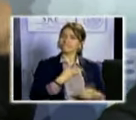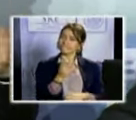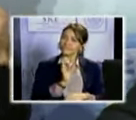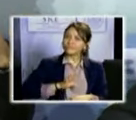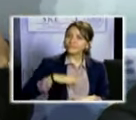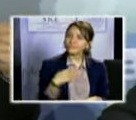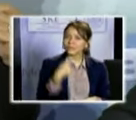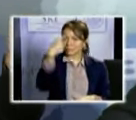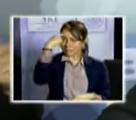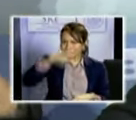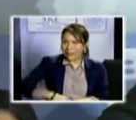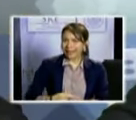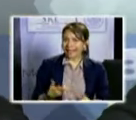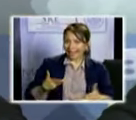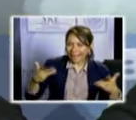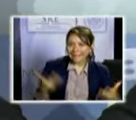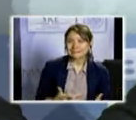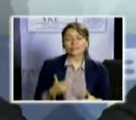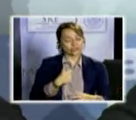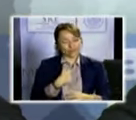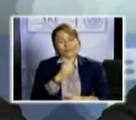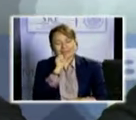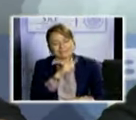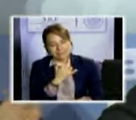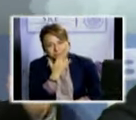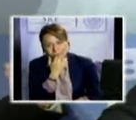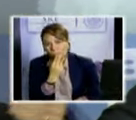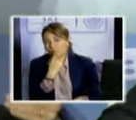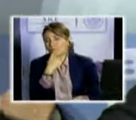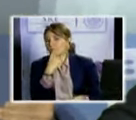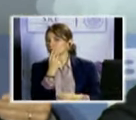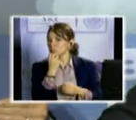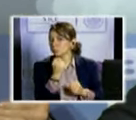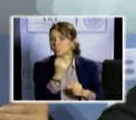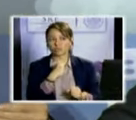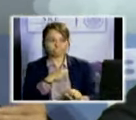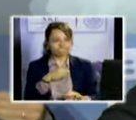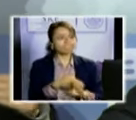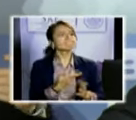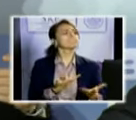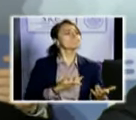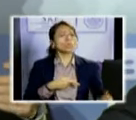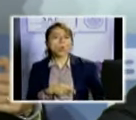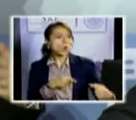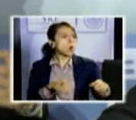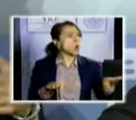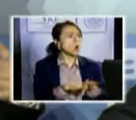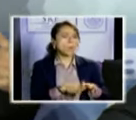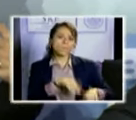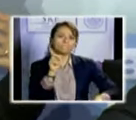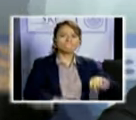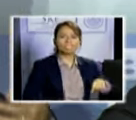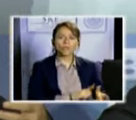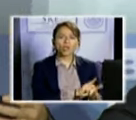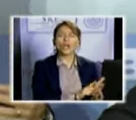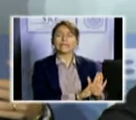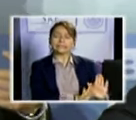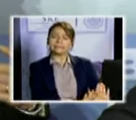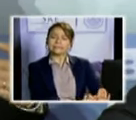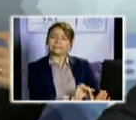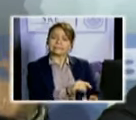drogas, porque yo mismo sigo cayendo en la palabra combate, y de prevención del delito en general. Lo estamos haciendo ya en un